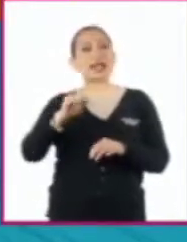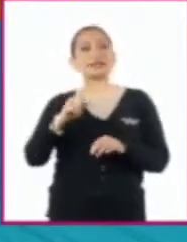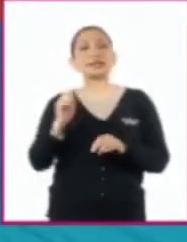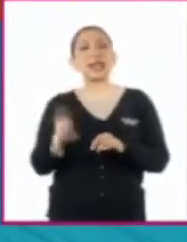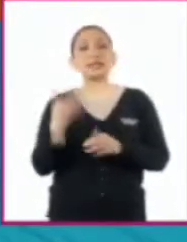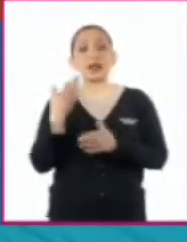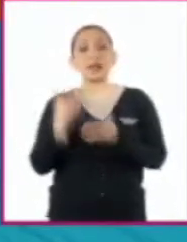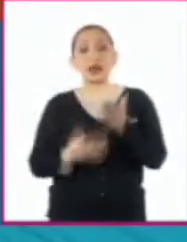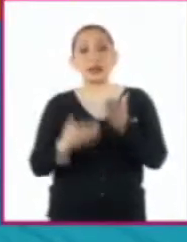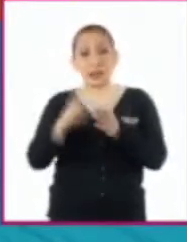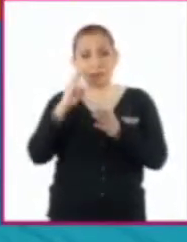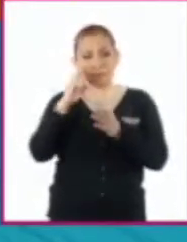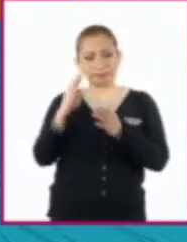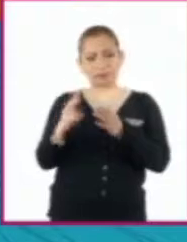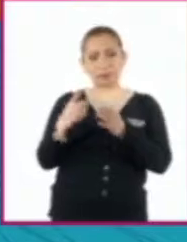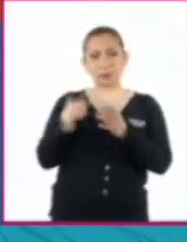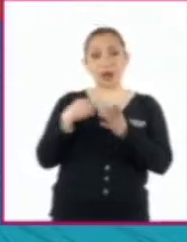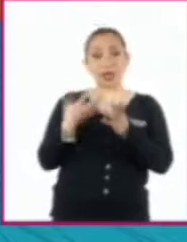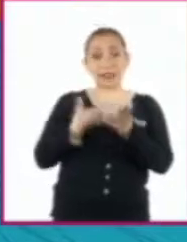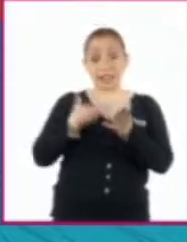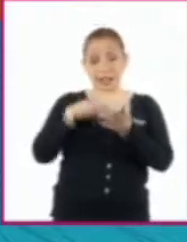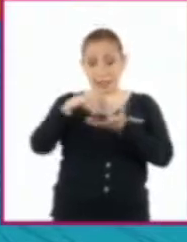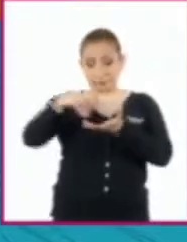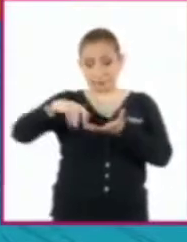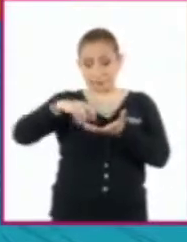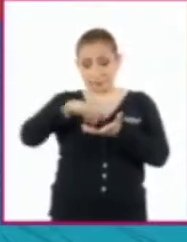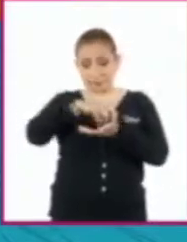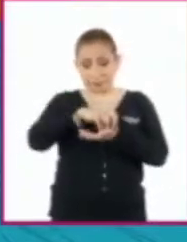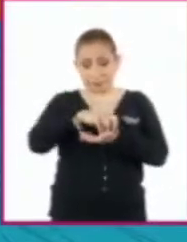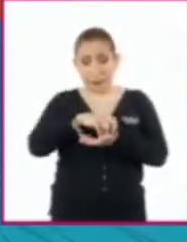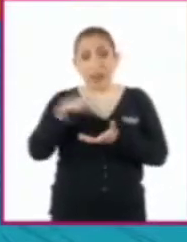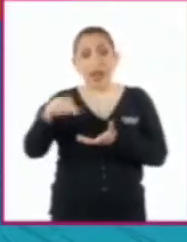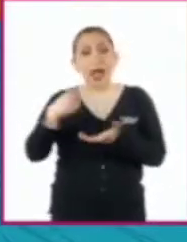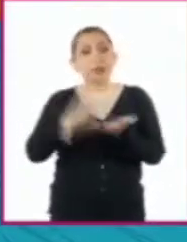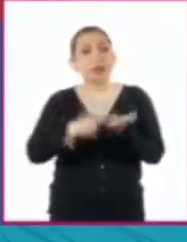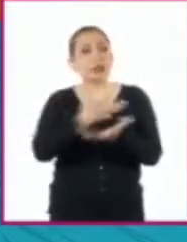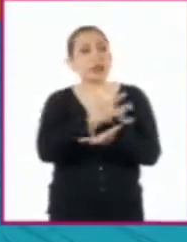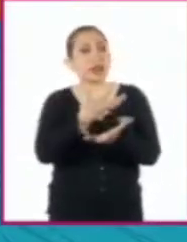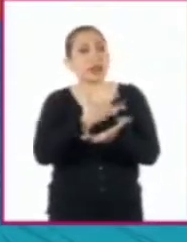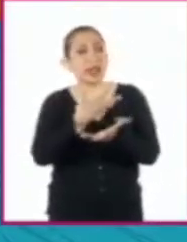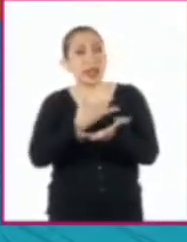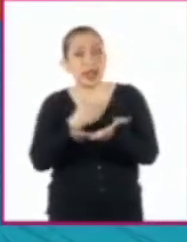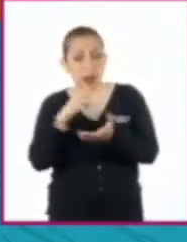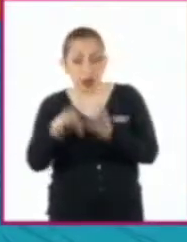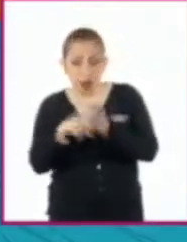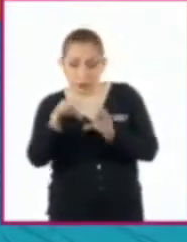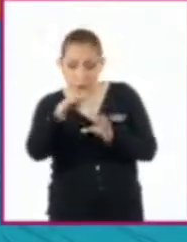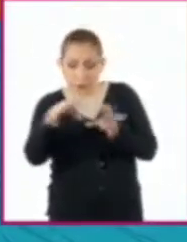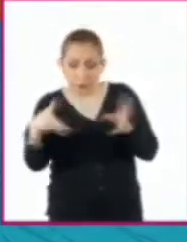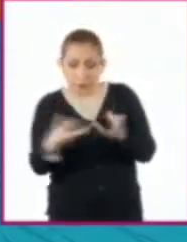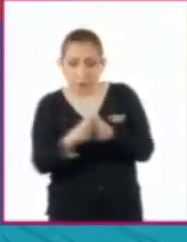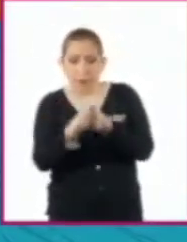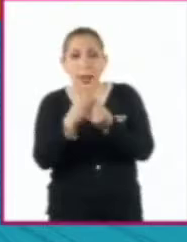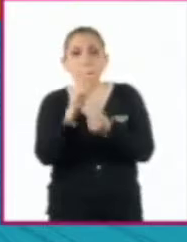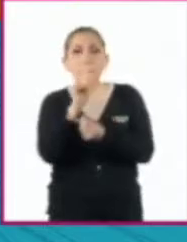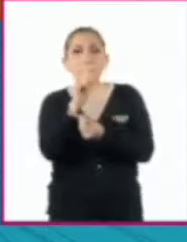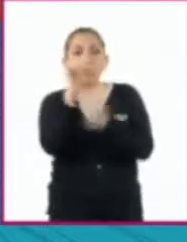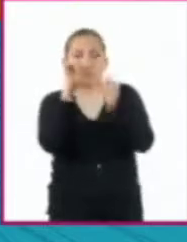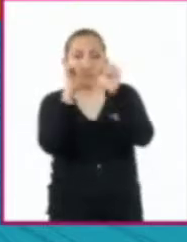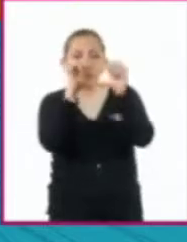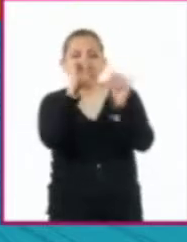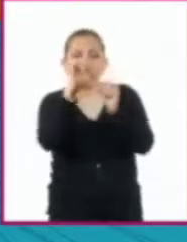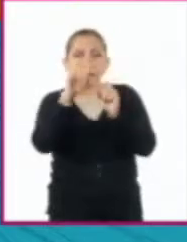por la fase dispersante, componente de las dispersiones en el cual se encuentran suspendidas en un conjunto de partículas